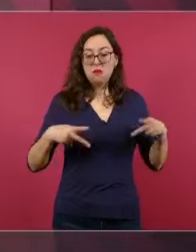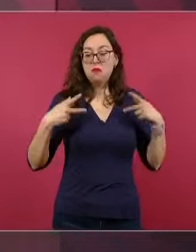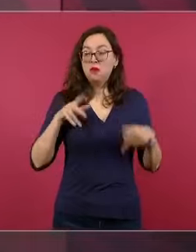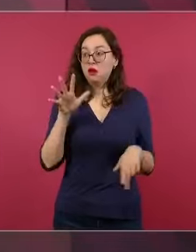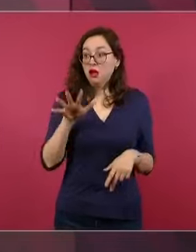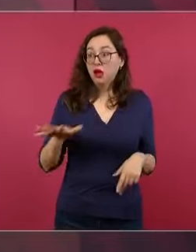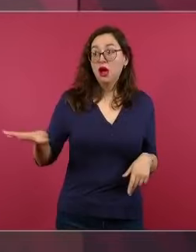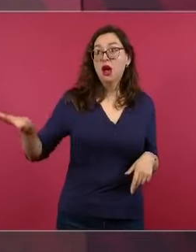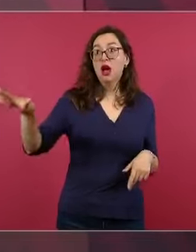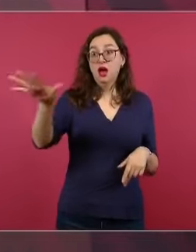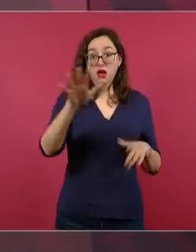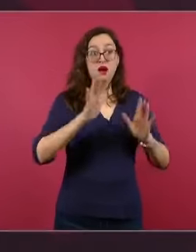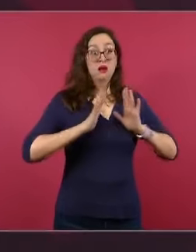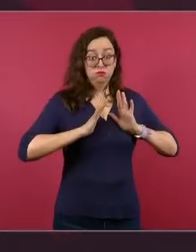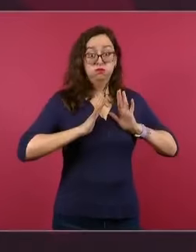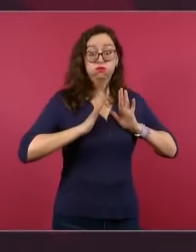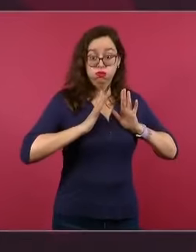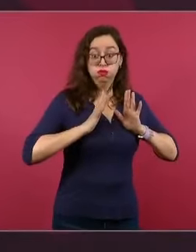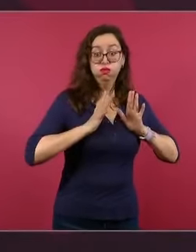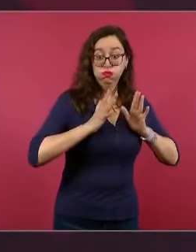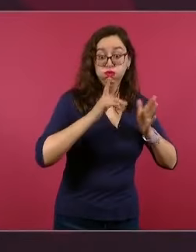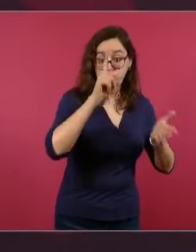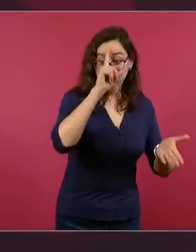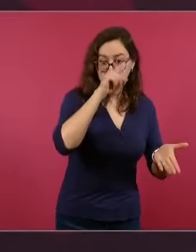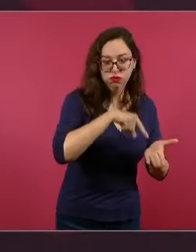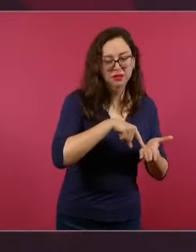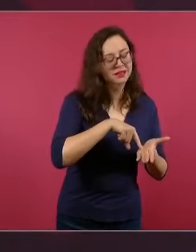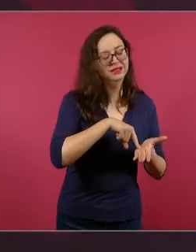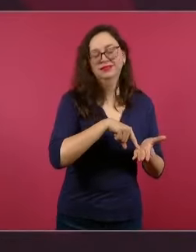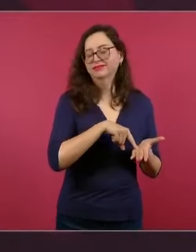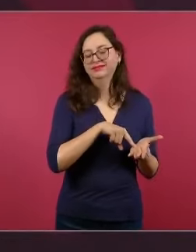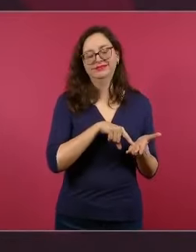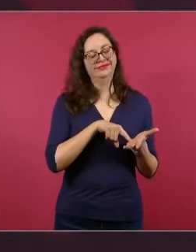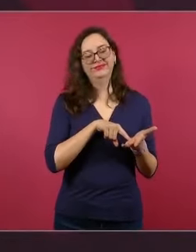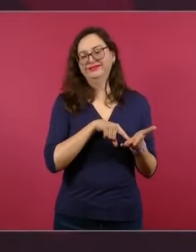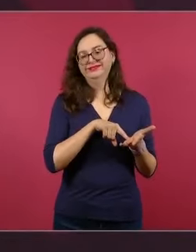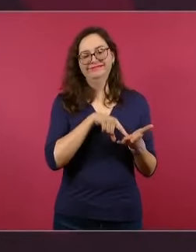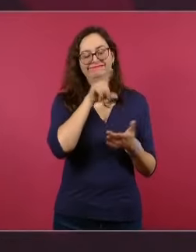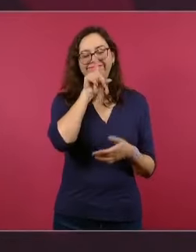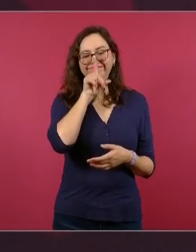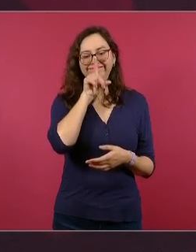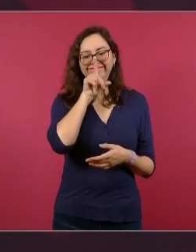efecto antes si